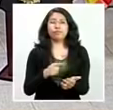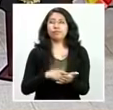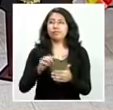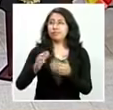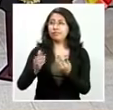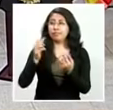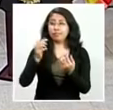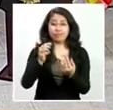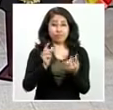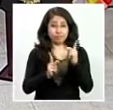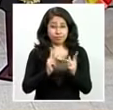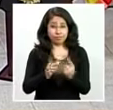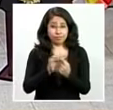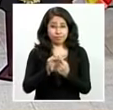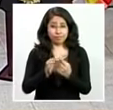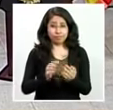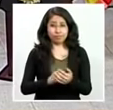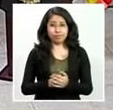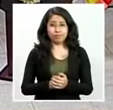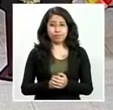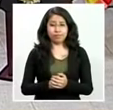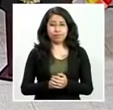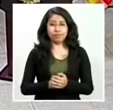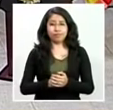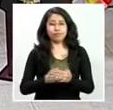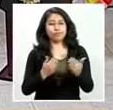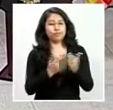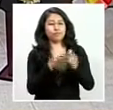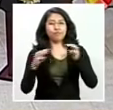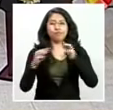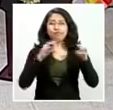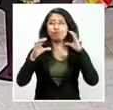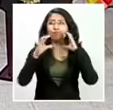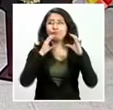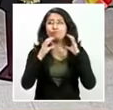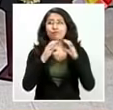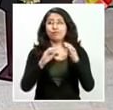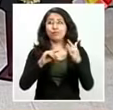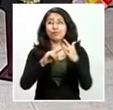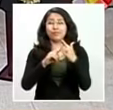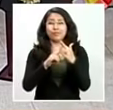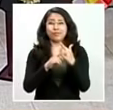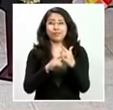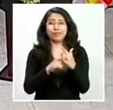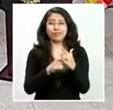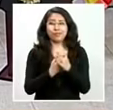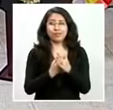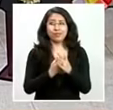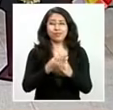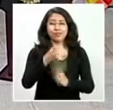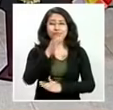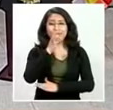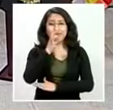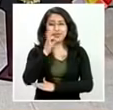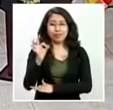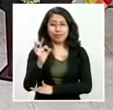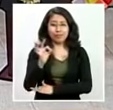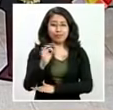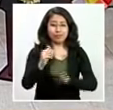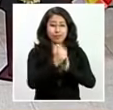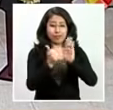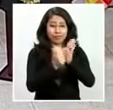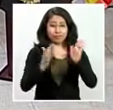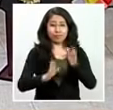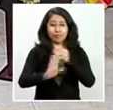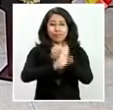invitados especiales, hermanos de los diferentes medios de comunicación, damos el inicio al acto de posesión del Procurador General